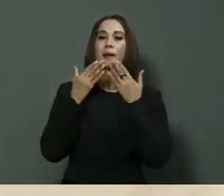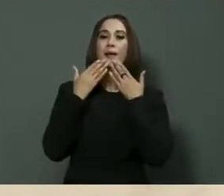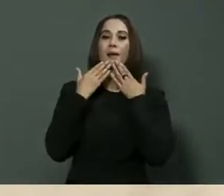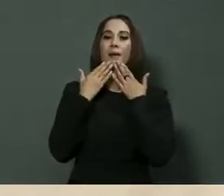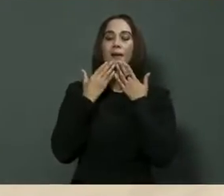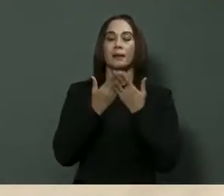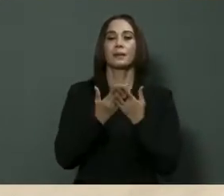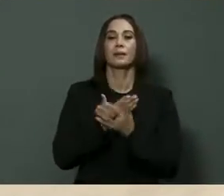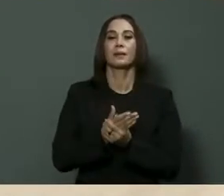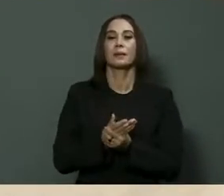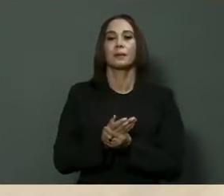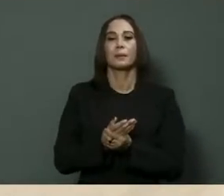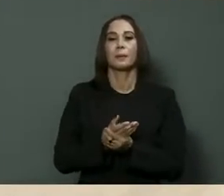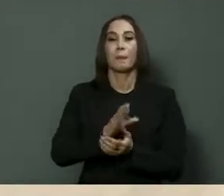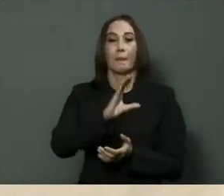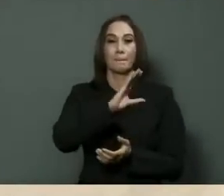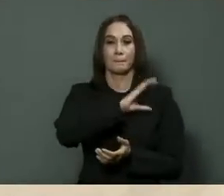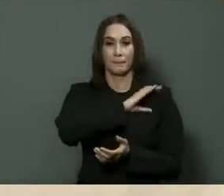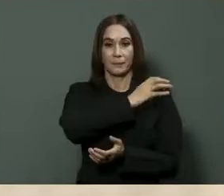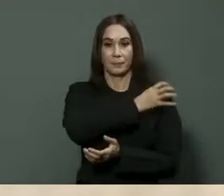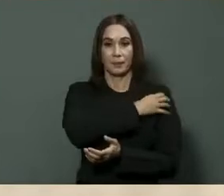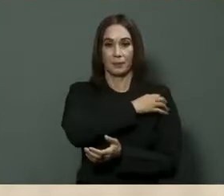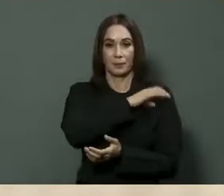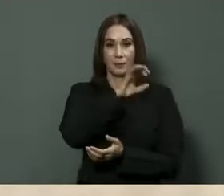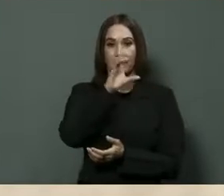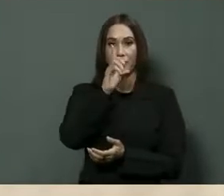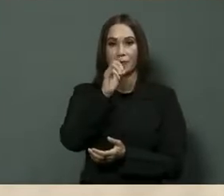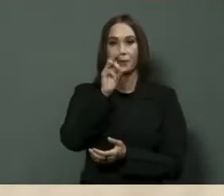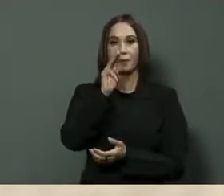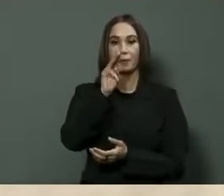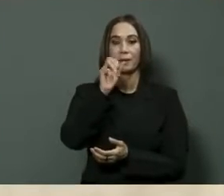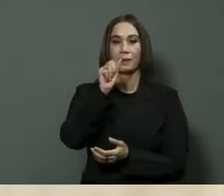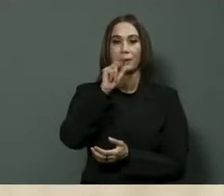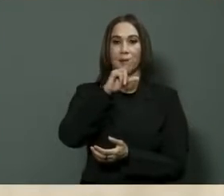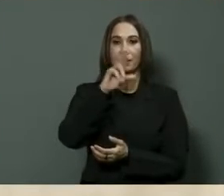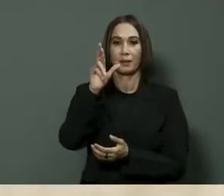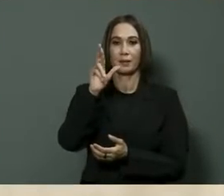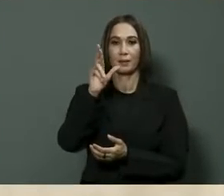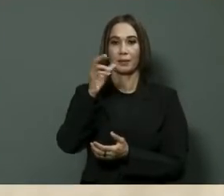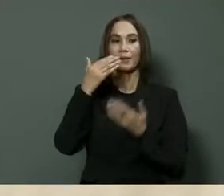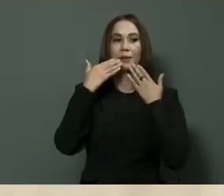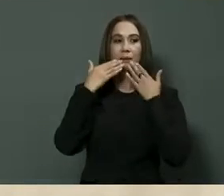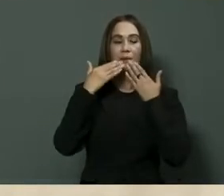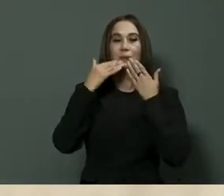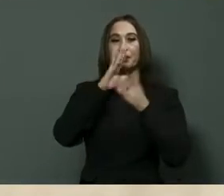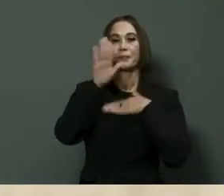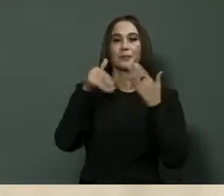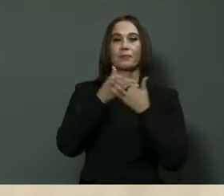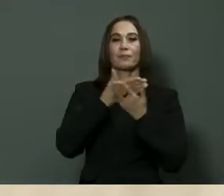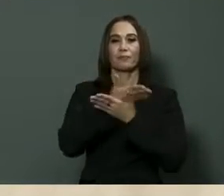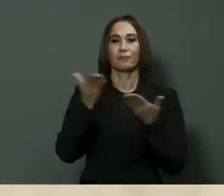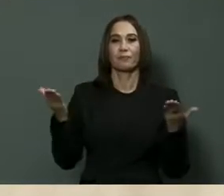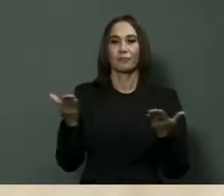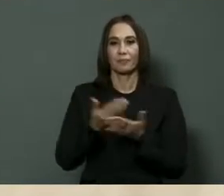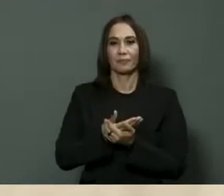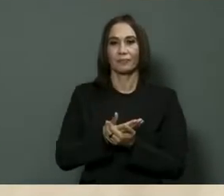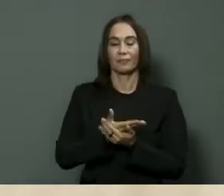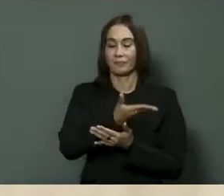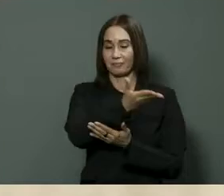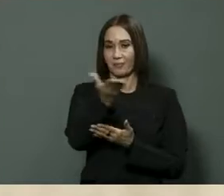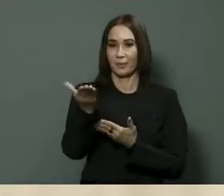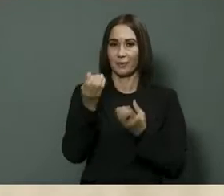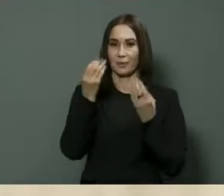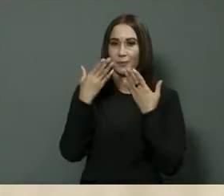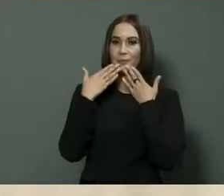Gracias. Mayor general Edward Sánchez Martínez. Gracias. Gracias a